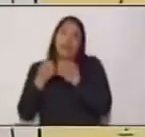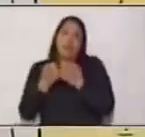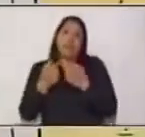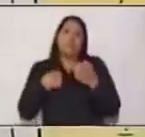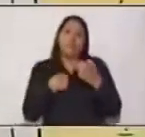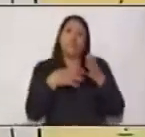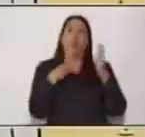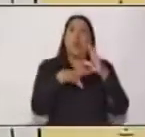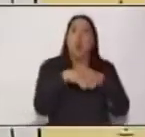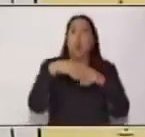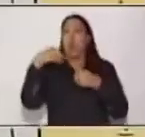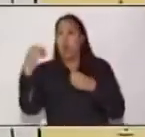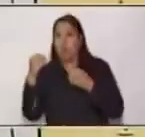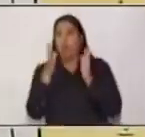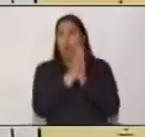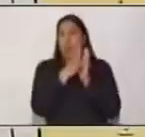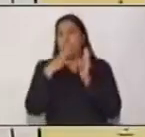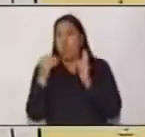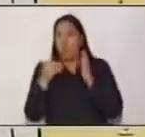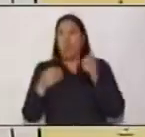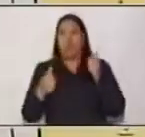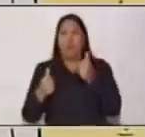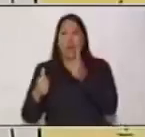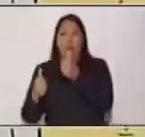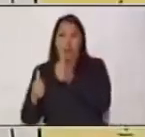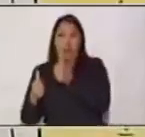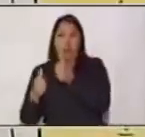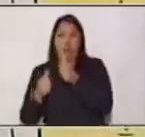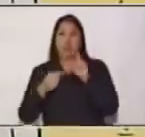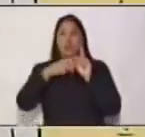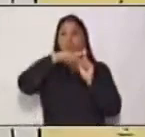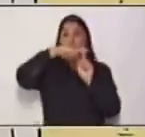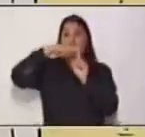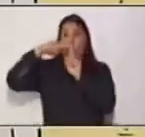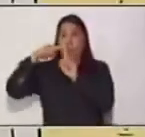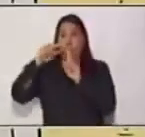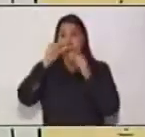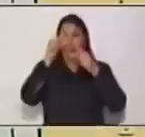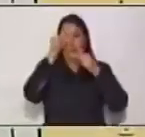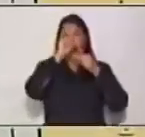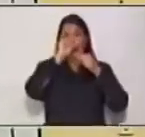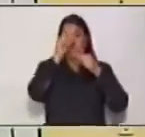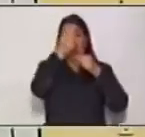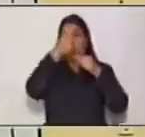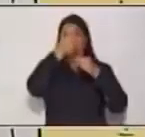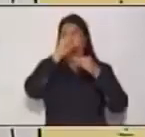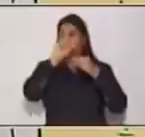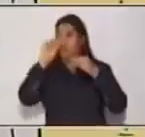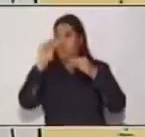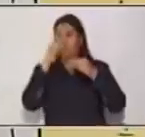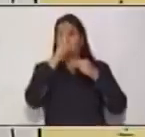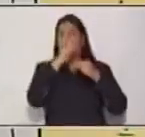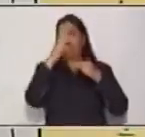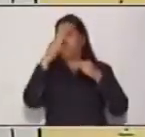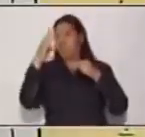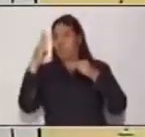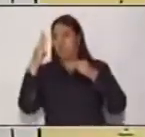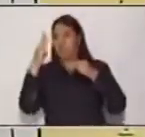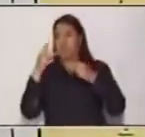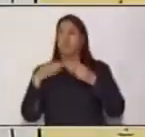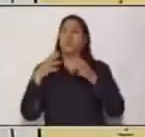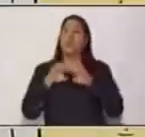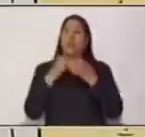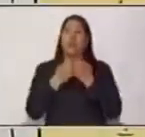y sumar sus exponentes. 2 más 1, 3 más 1, 4. Entonces